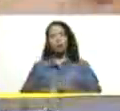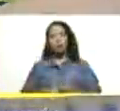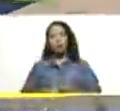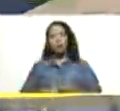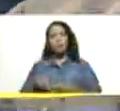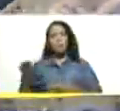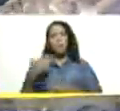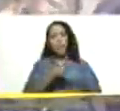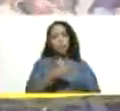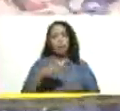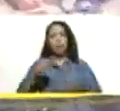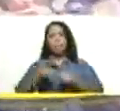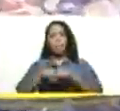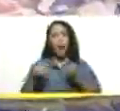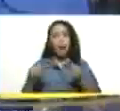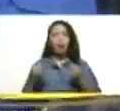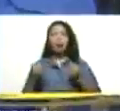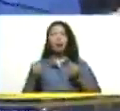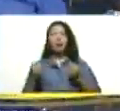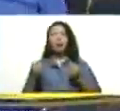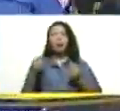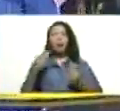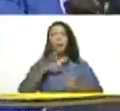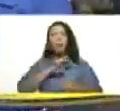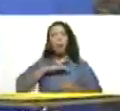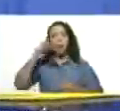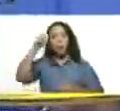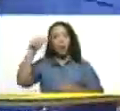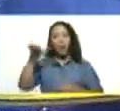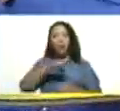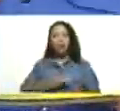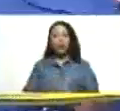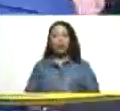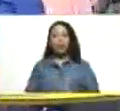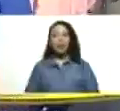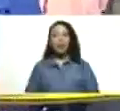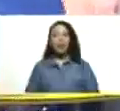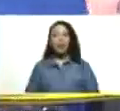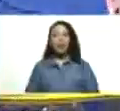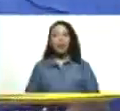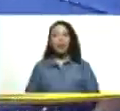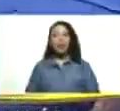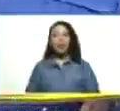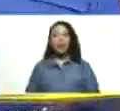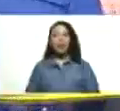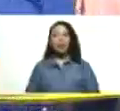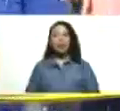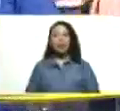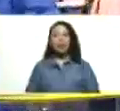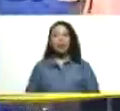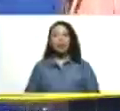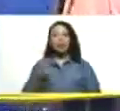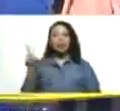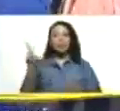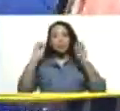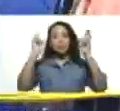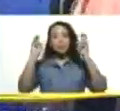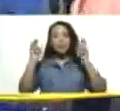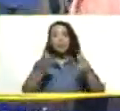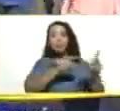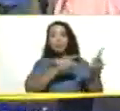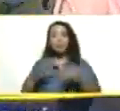peces, alimentos para nuestro pueblo. Es un plan cristiano. Sí, los CLAP es un plan cristiano. Es un plan desde el